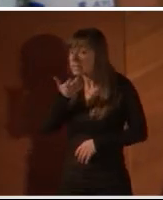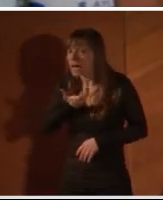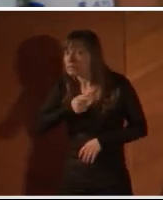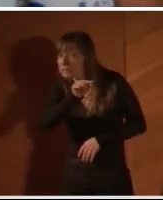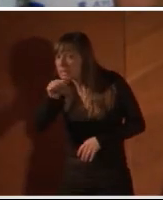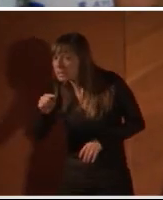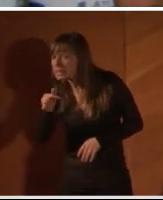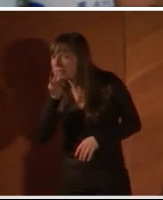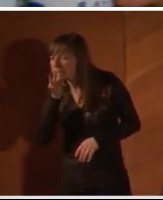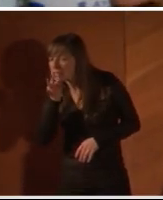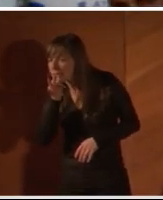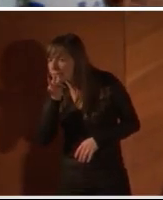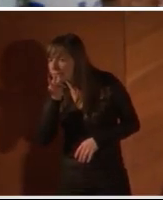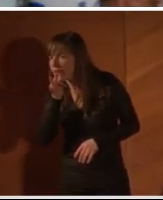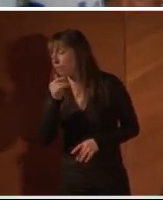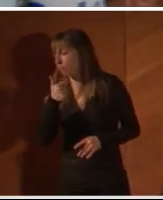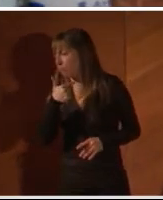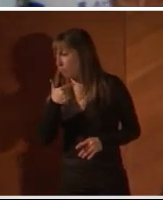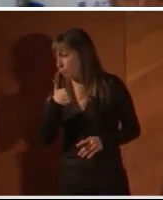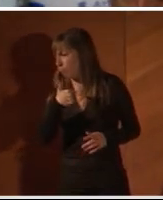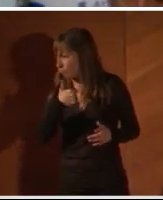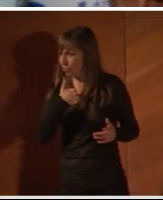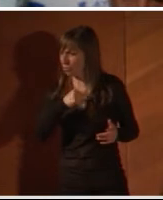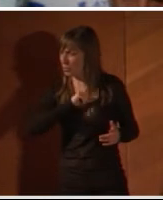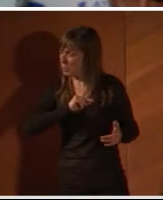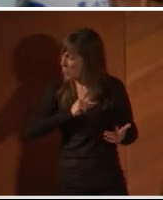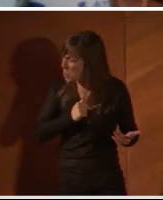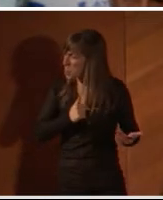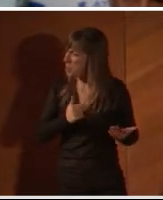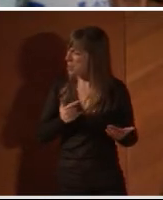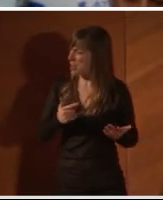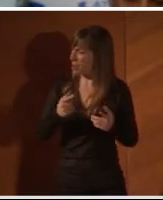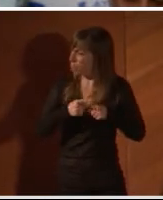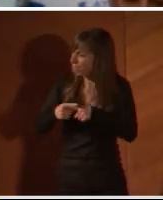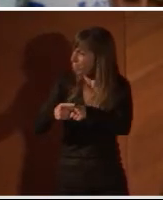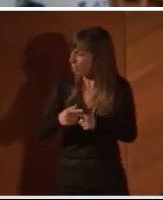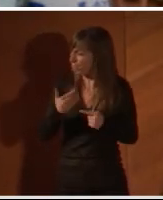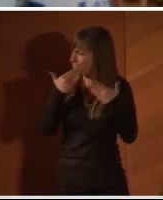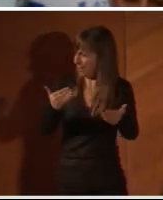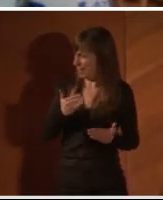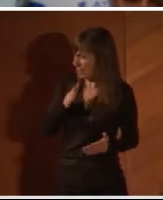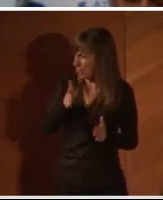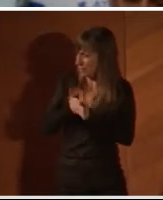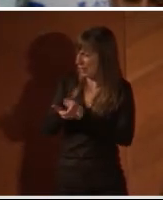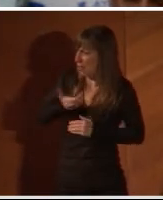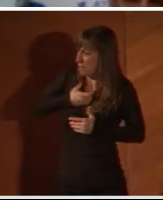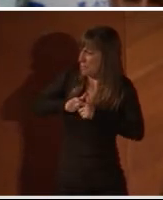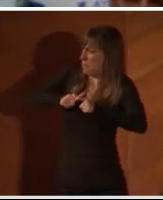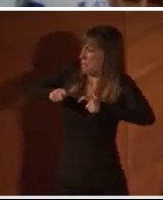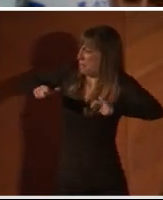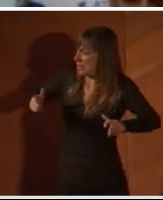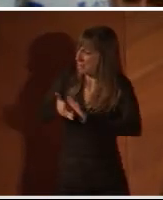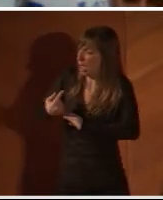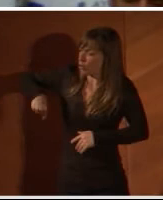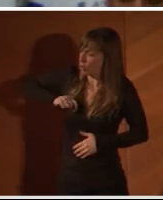y que os sumáis, pues también agradecida, ¿no? de que cada vez seamos más, ¿no? y que realmente apostemos pues por